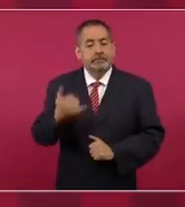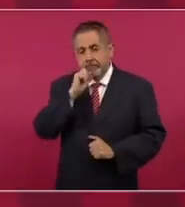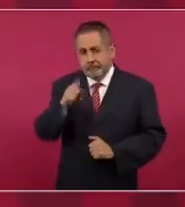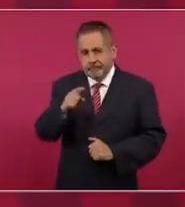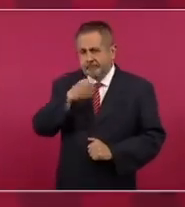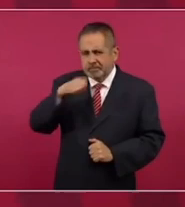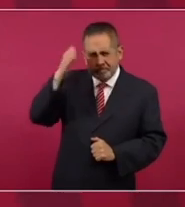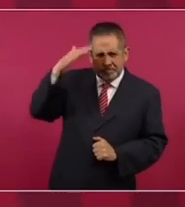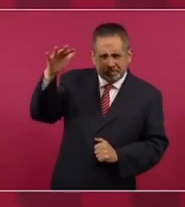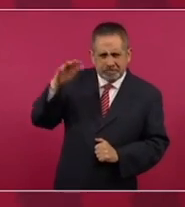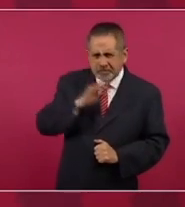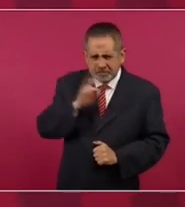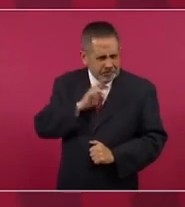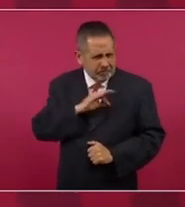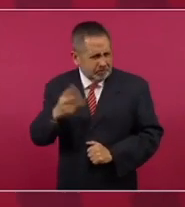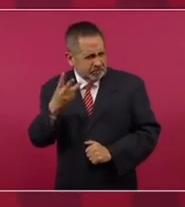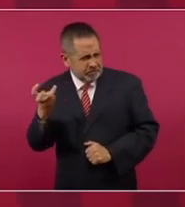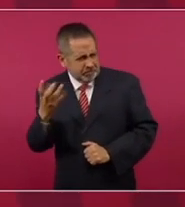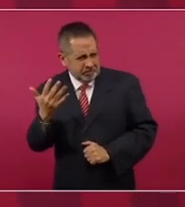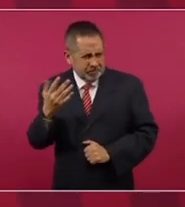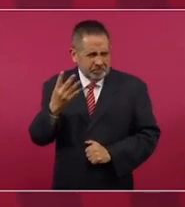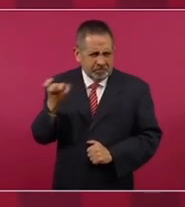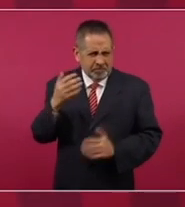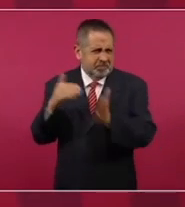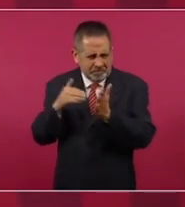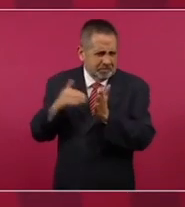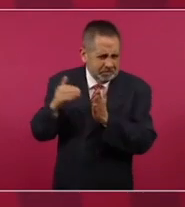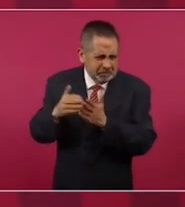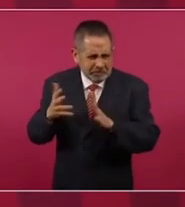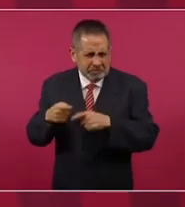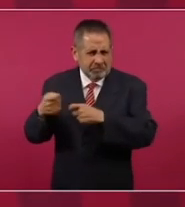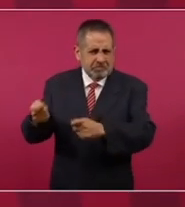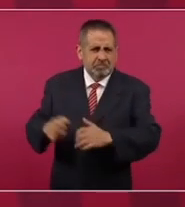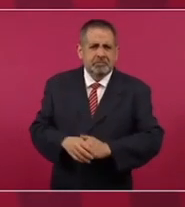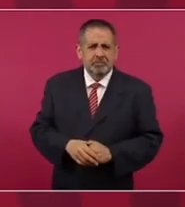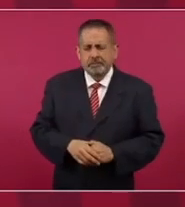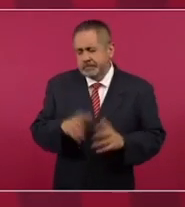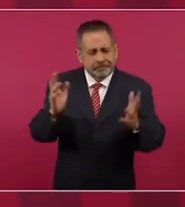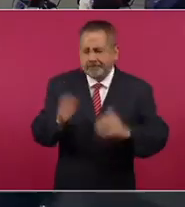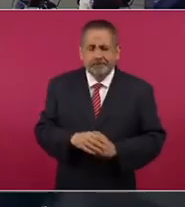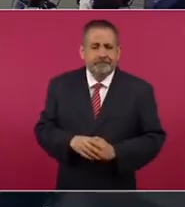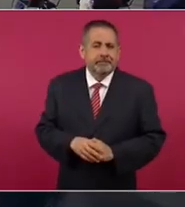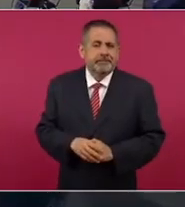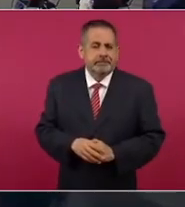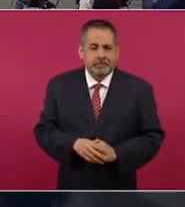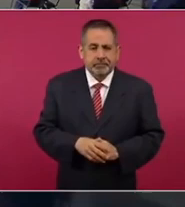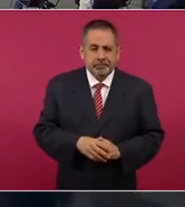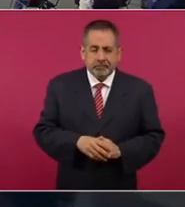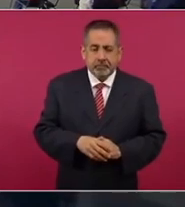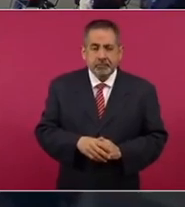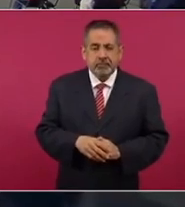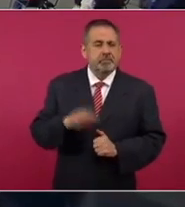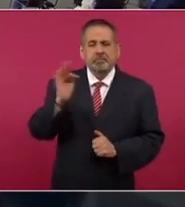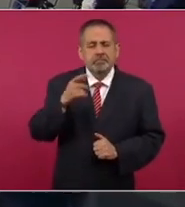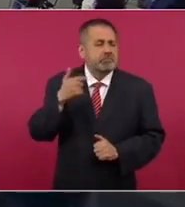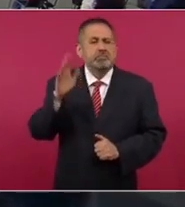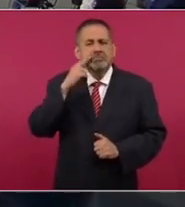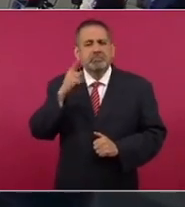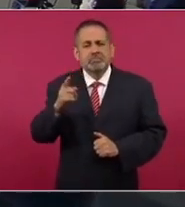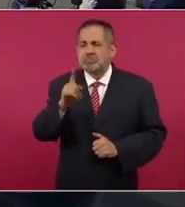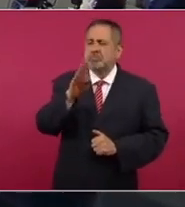Y los adultos mayores deben de ser como 350, 400,000 millones. Pero aún, cuando